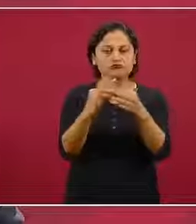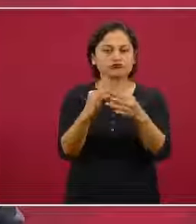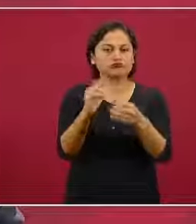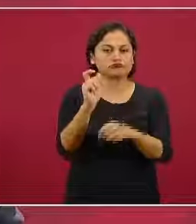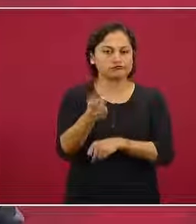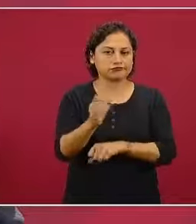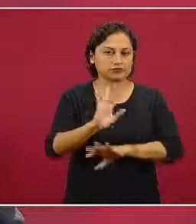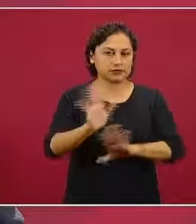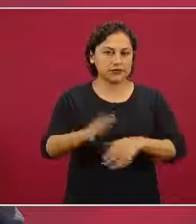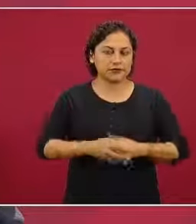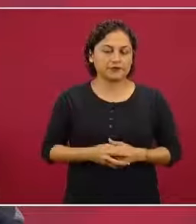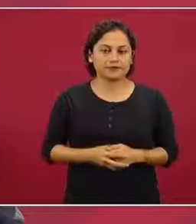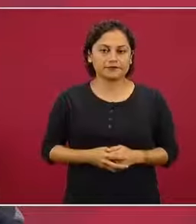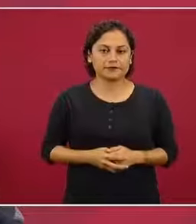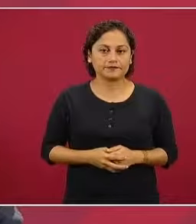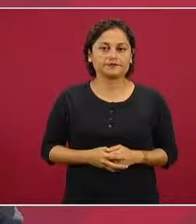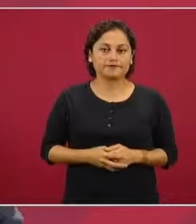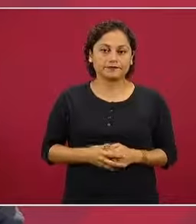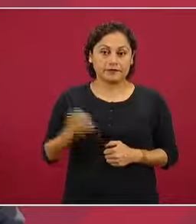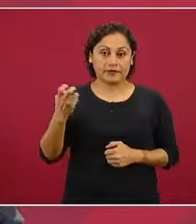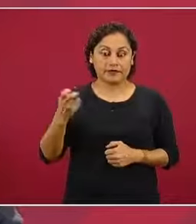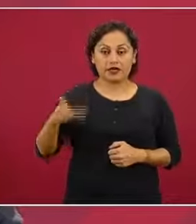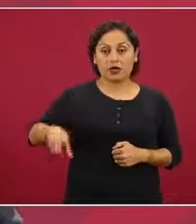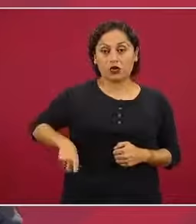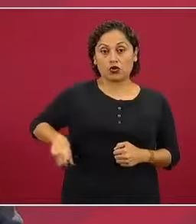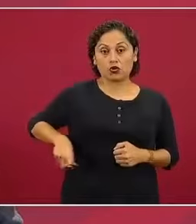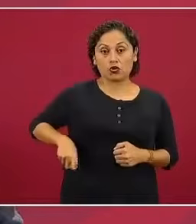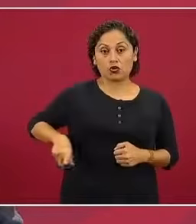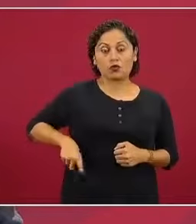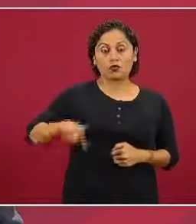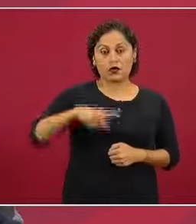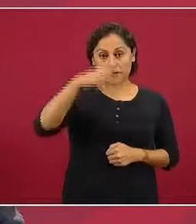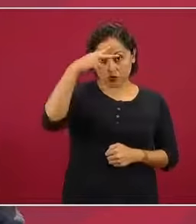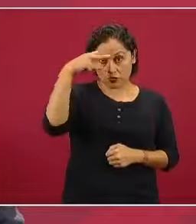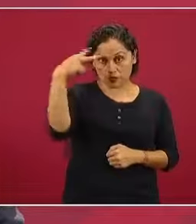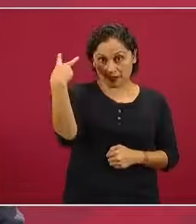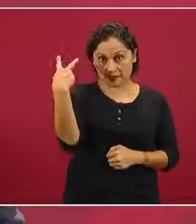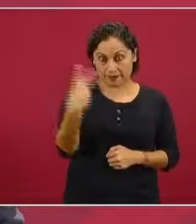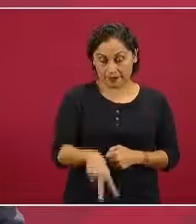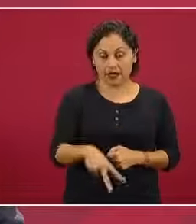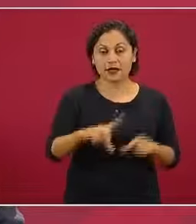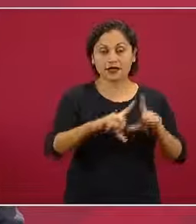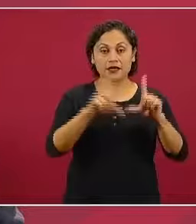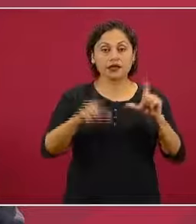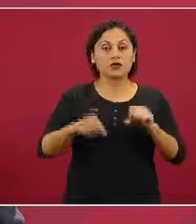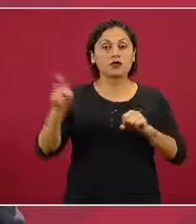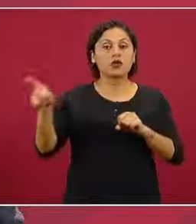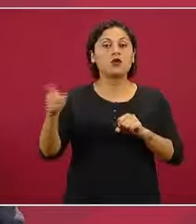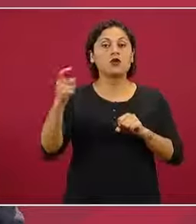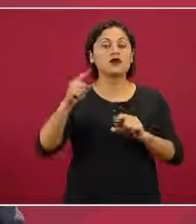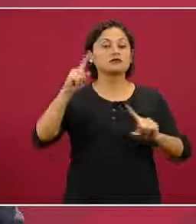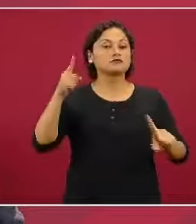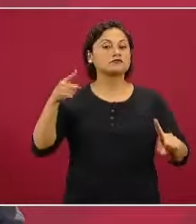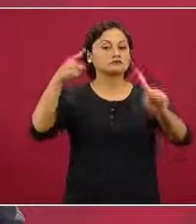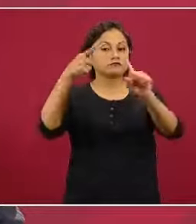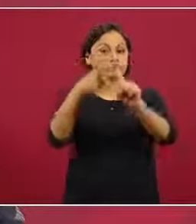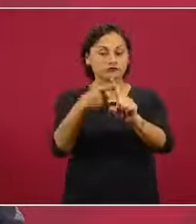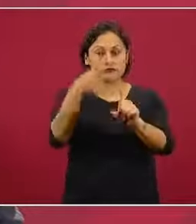es el grupo del Gobierno de México que coordina la política pública en materia de